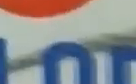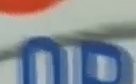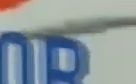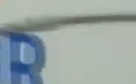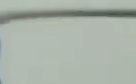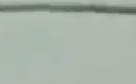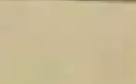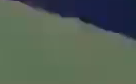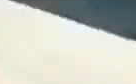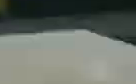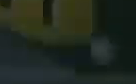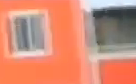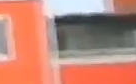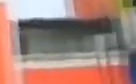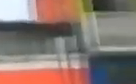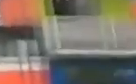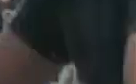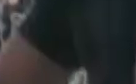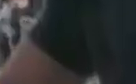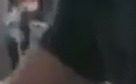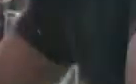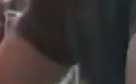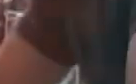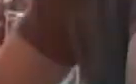victoria siempre!